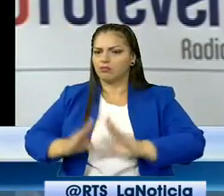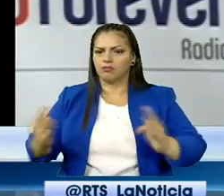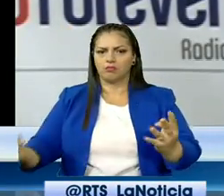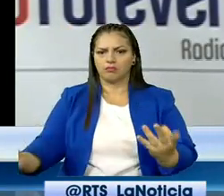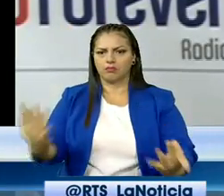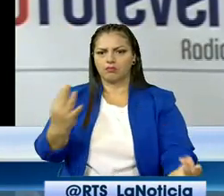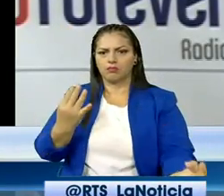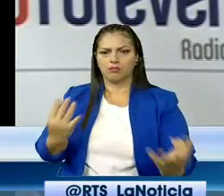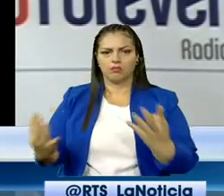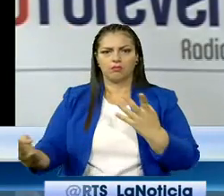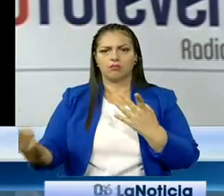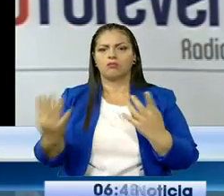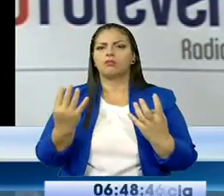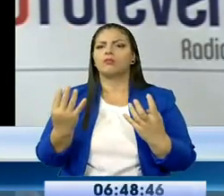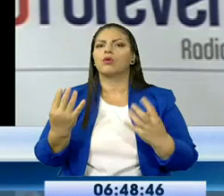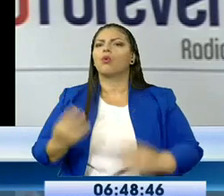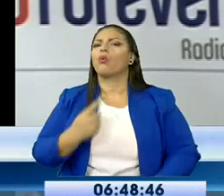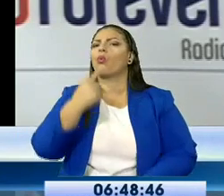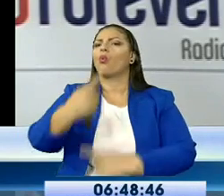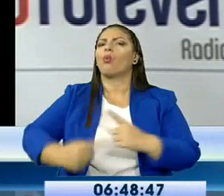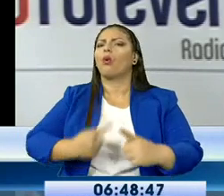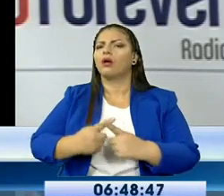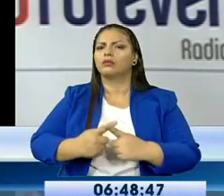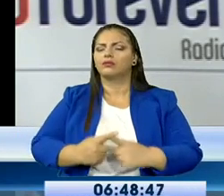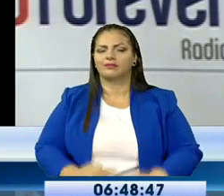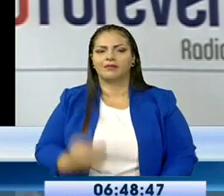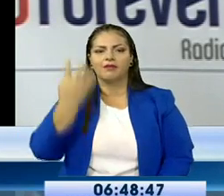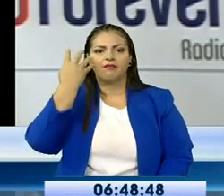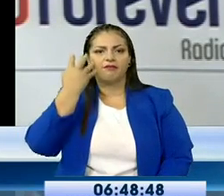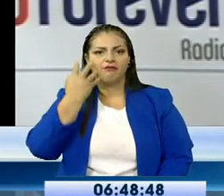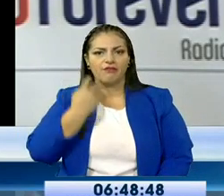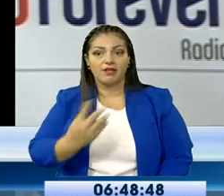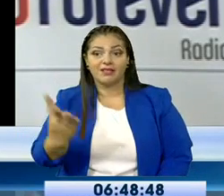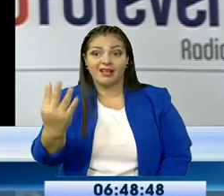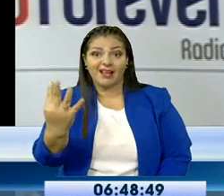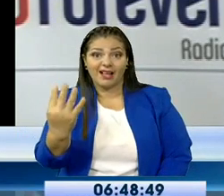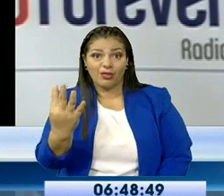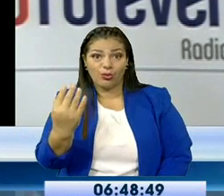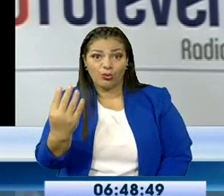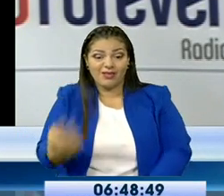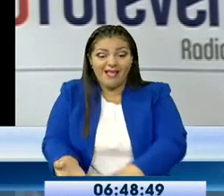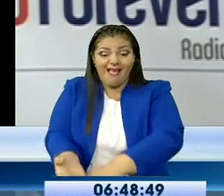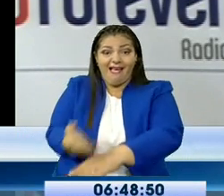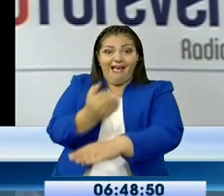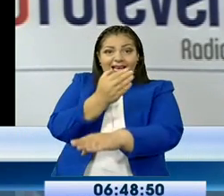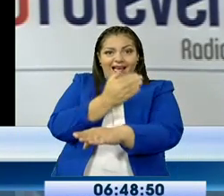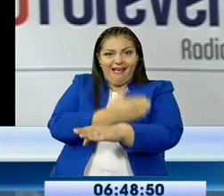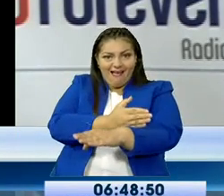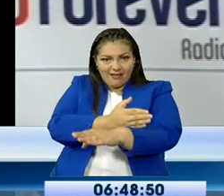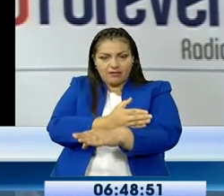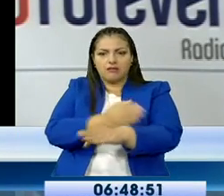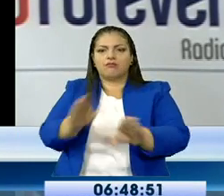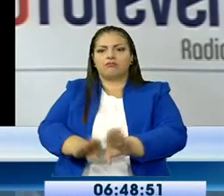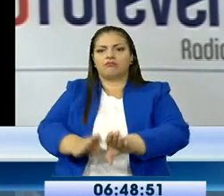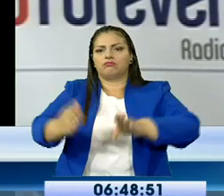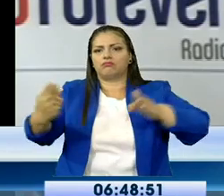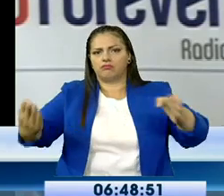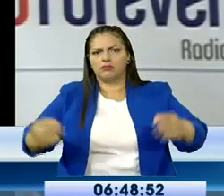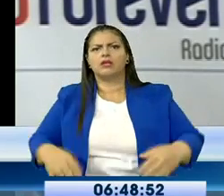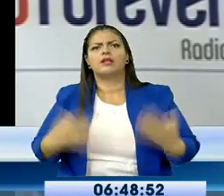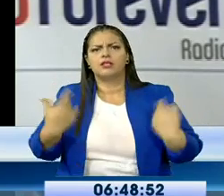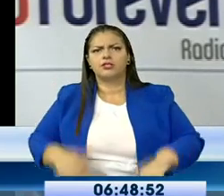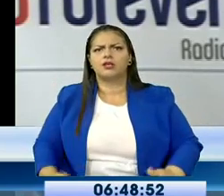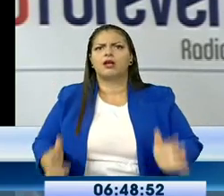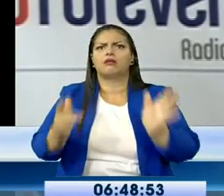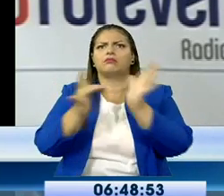antes del Cristo del Consuelo, la procesión, que es el día 14, la vamos a inaugurar antes, tal como prometimos. El monumento ya está, eso